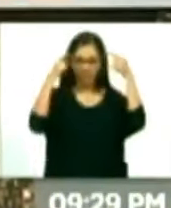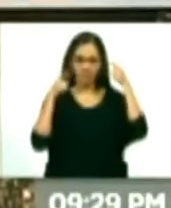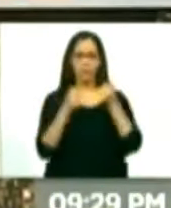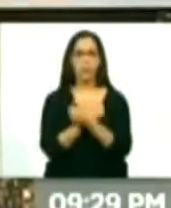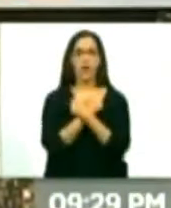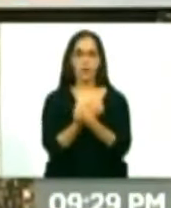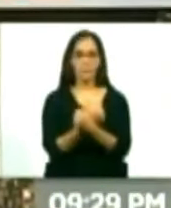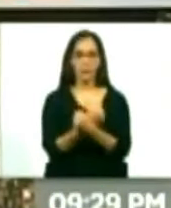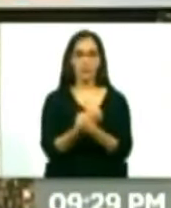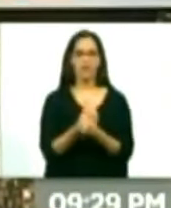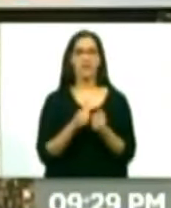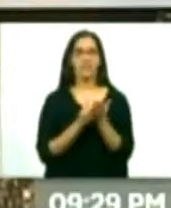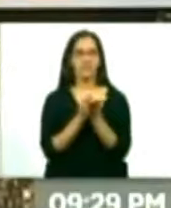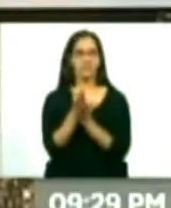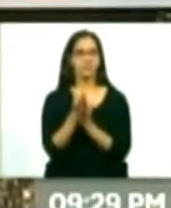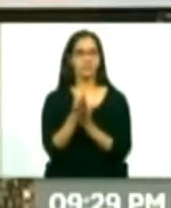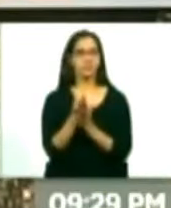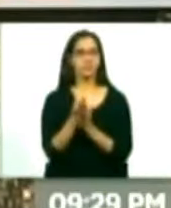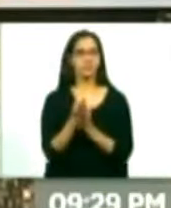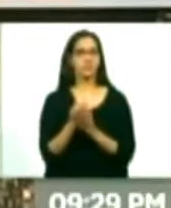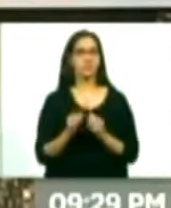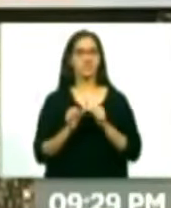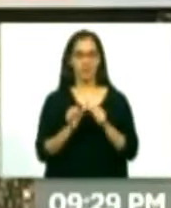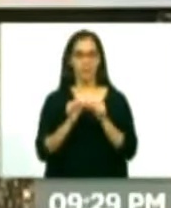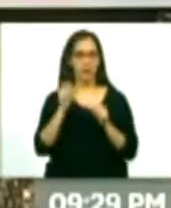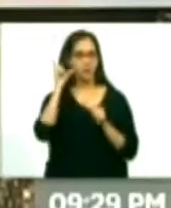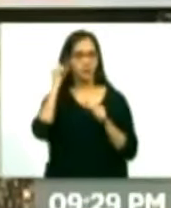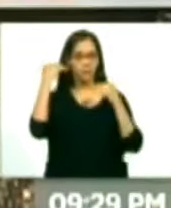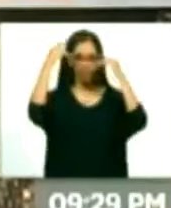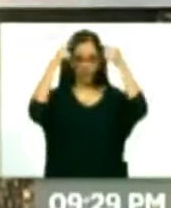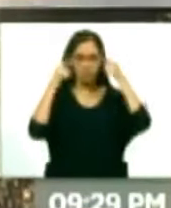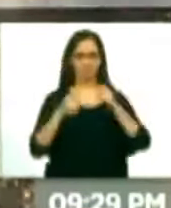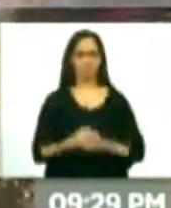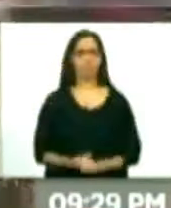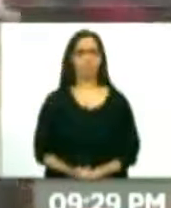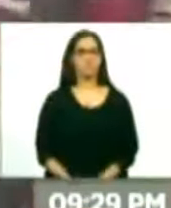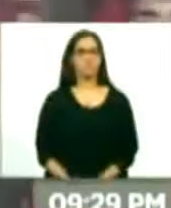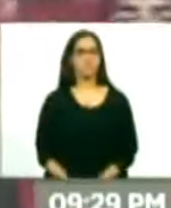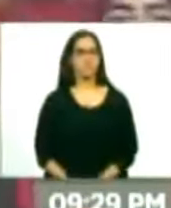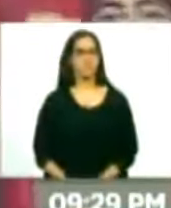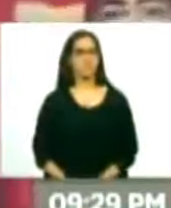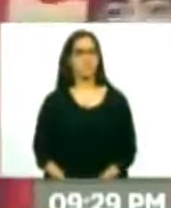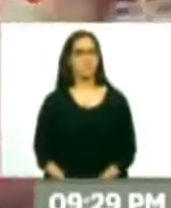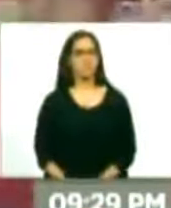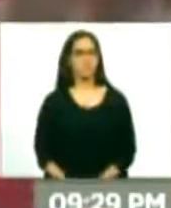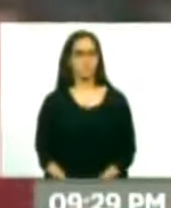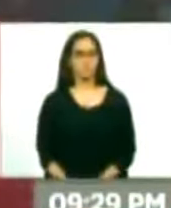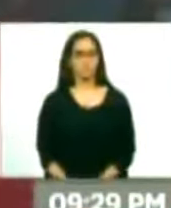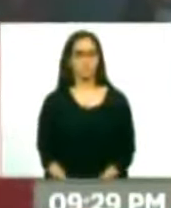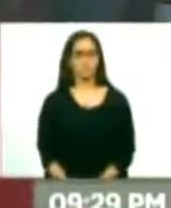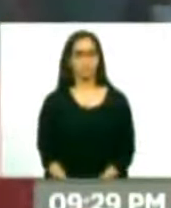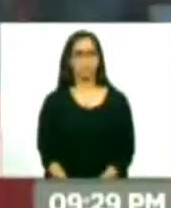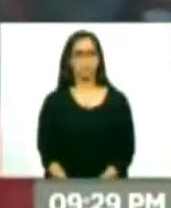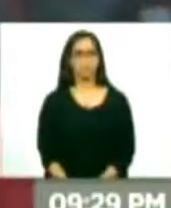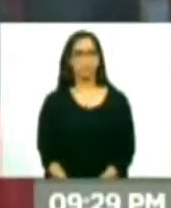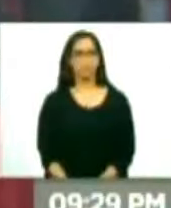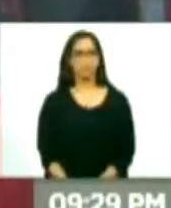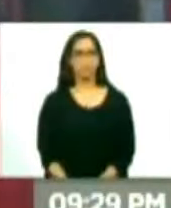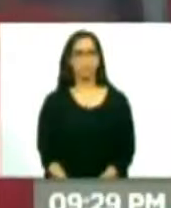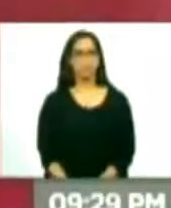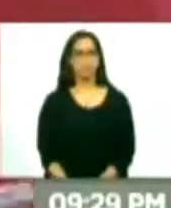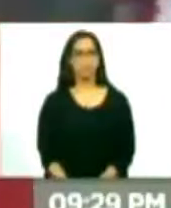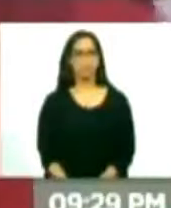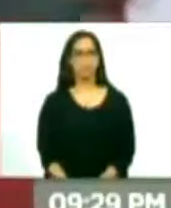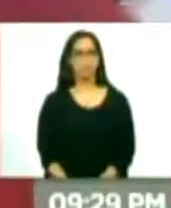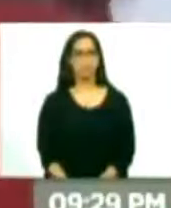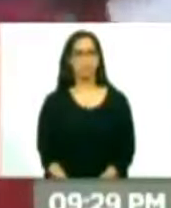amor y lealtad. Sigamos escuchando al comandante Chávez. ¡Qué alegría! Vamos a mandarle